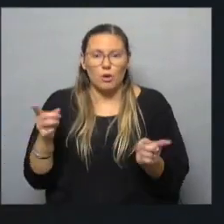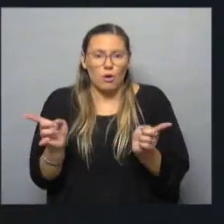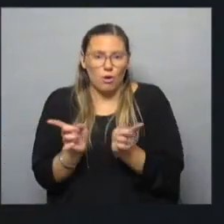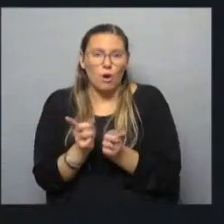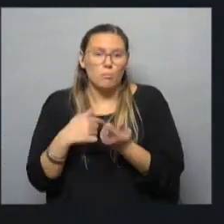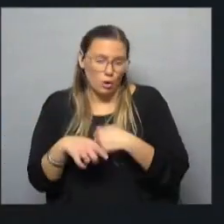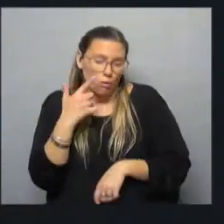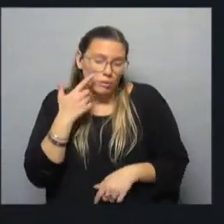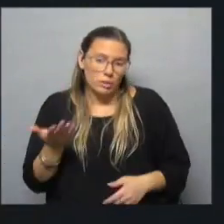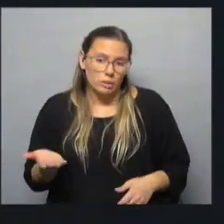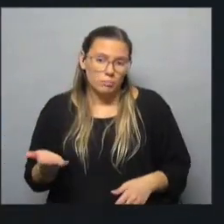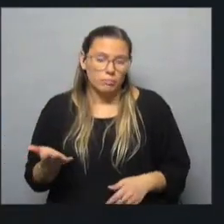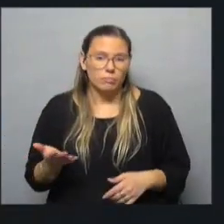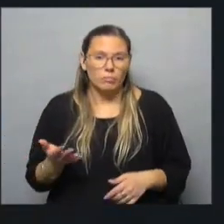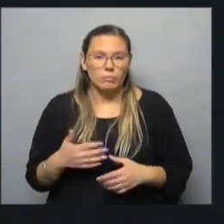los atravesé.